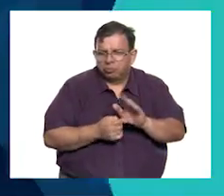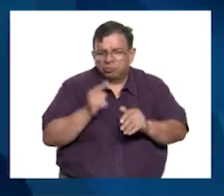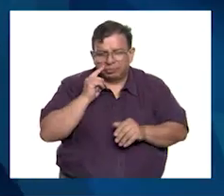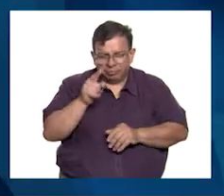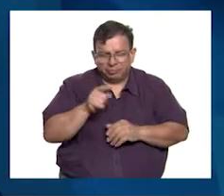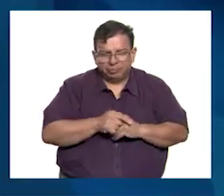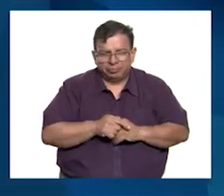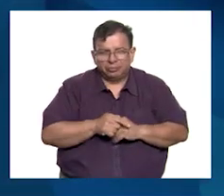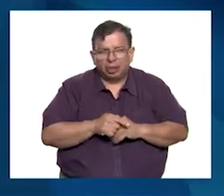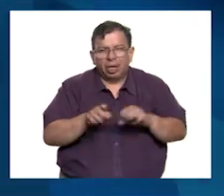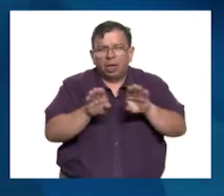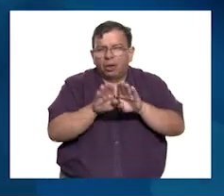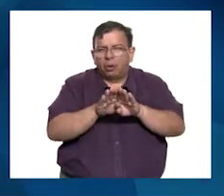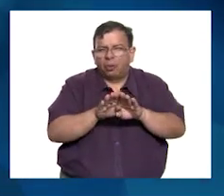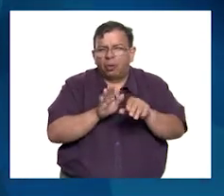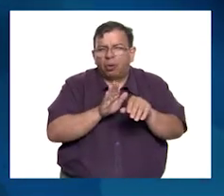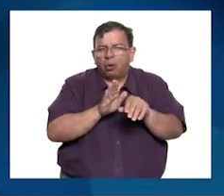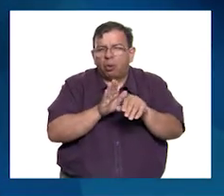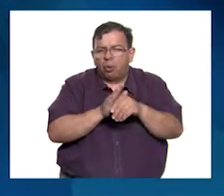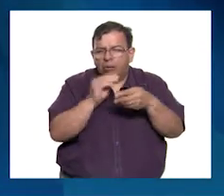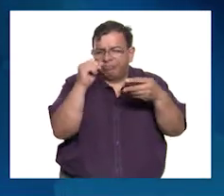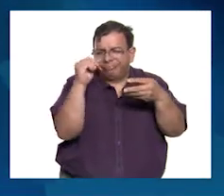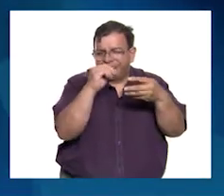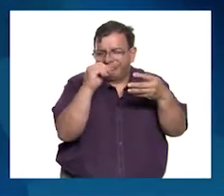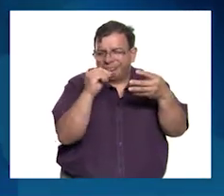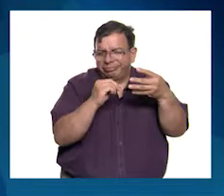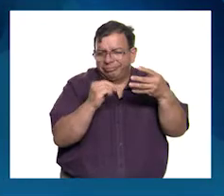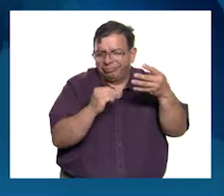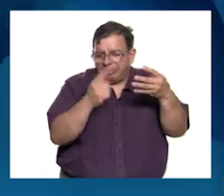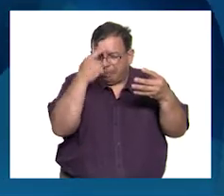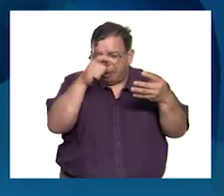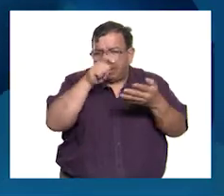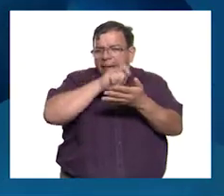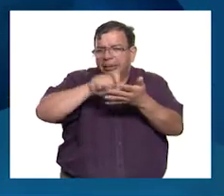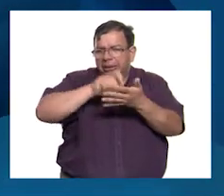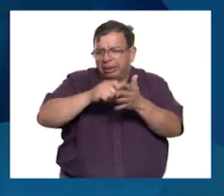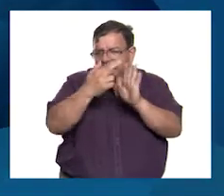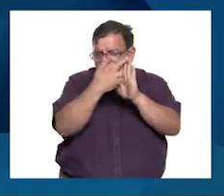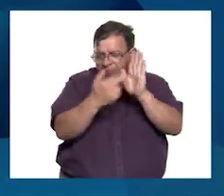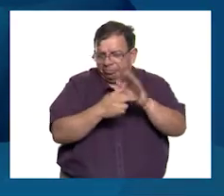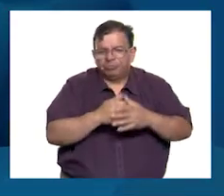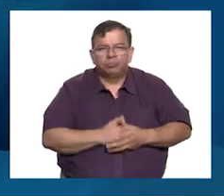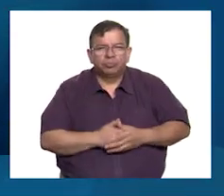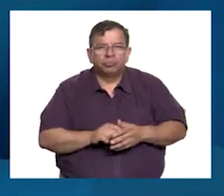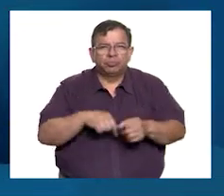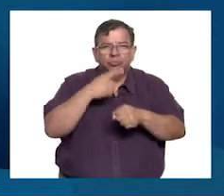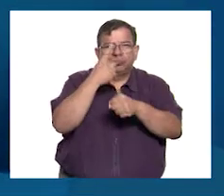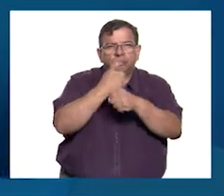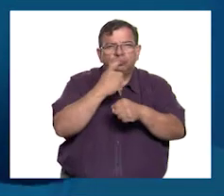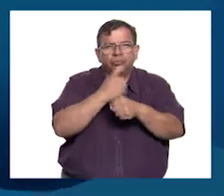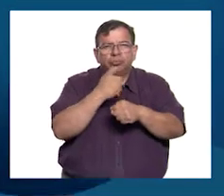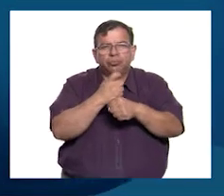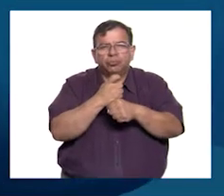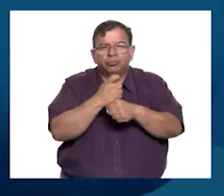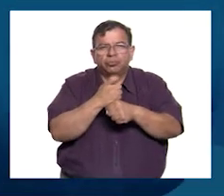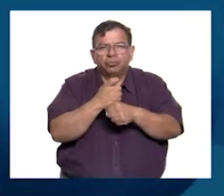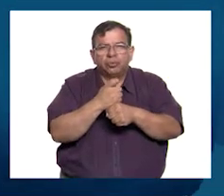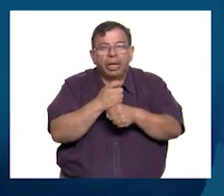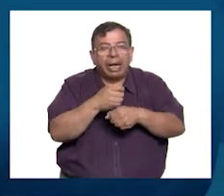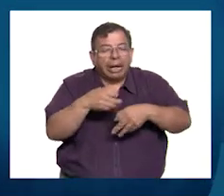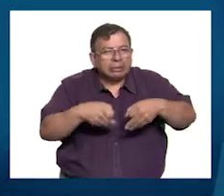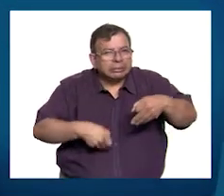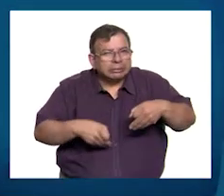casa, los criterios para escribir nuestra obra de teatro. ¿De acuerdo? Vamos a verlo. El primero es que la obra esté inspirada